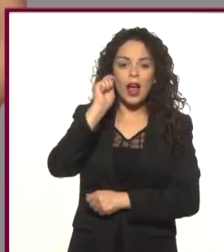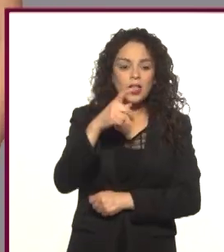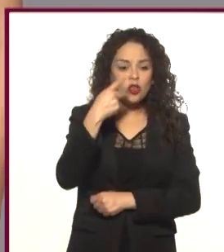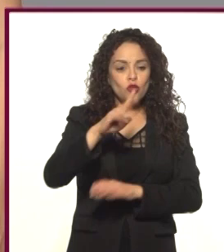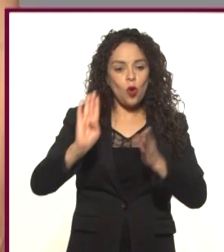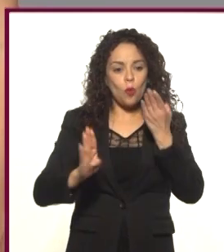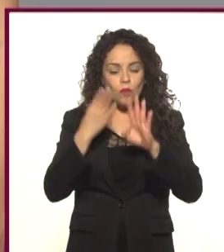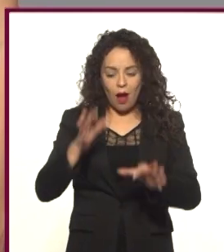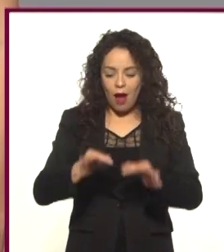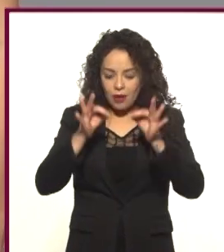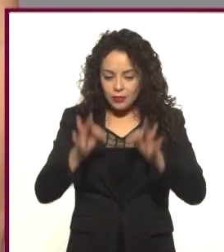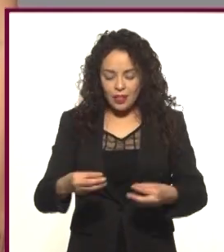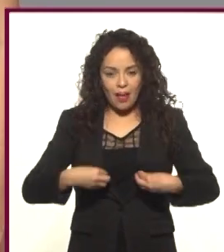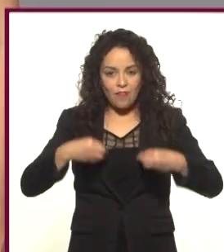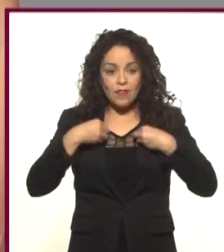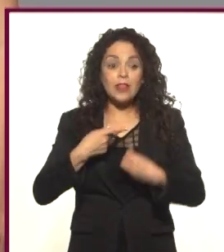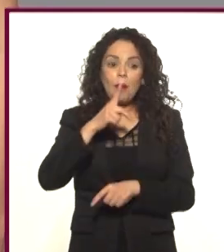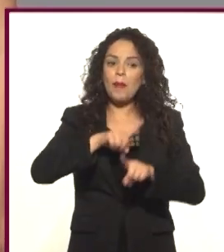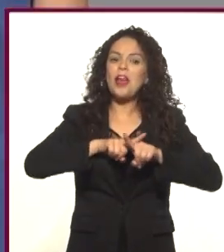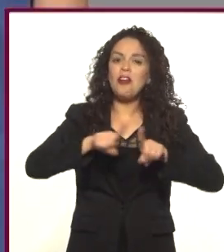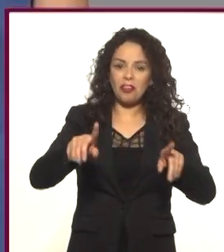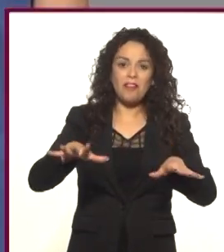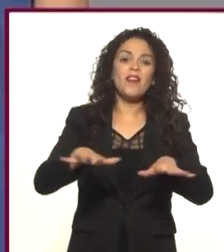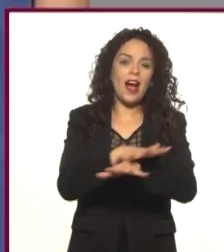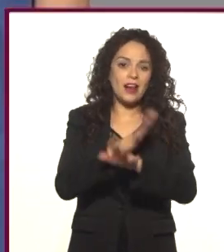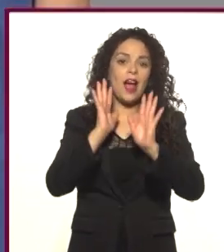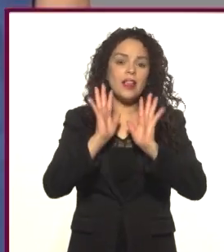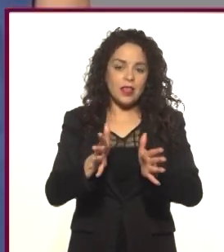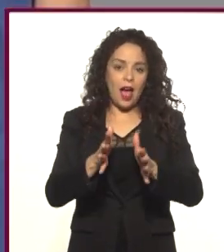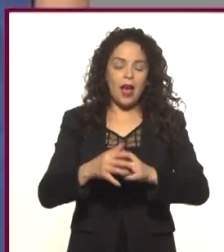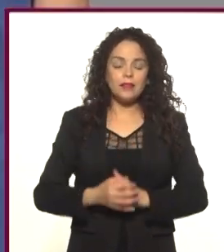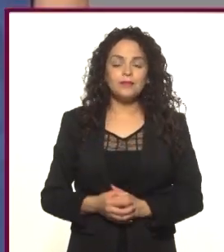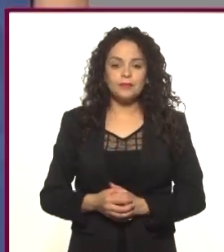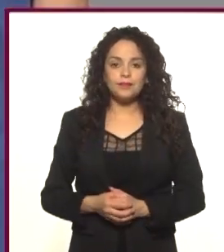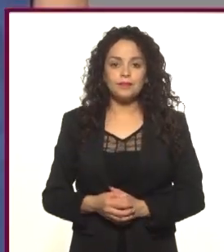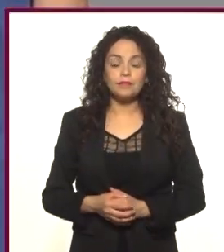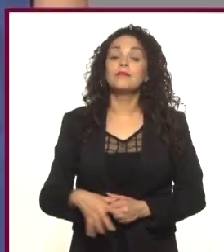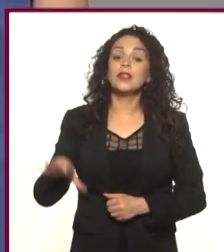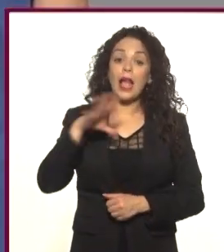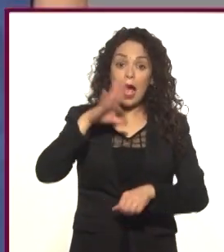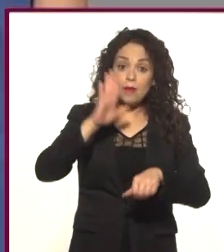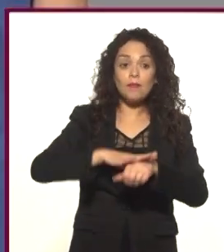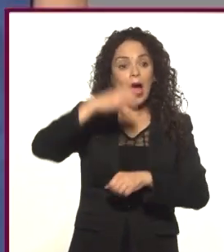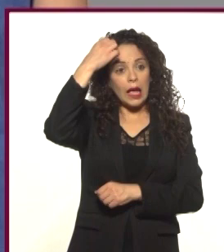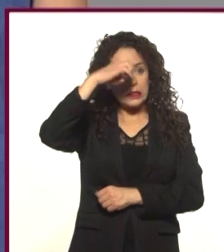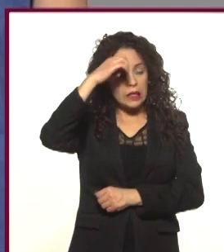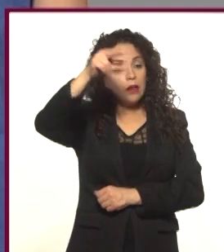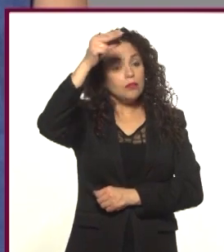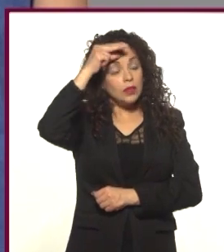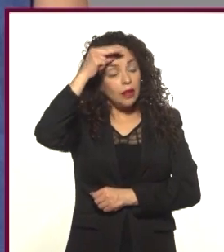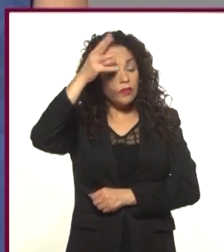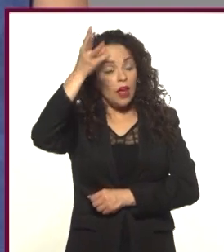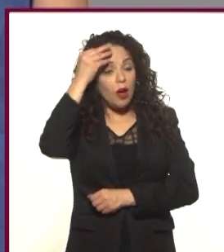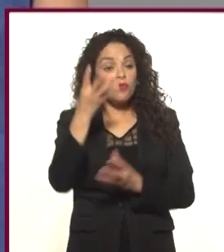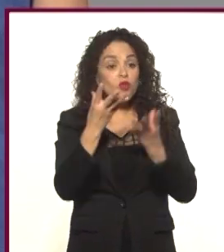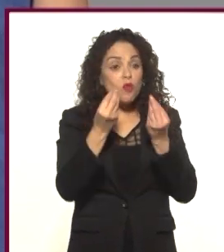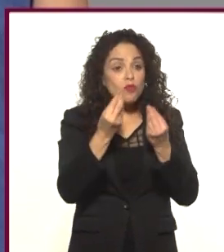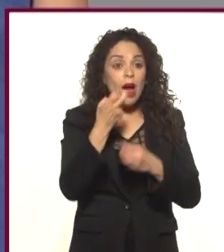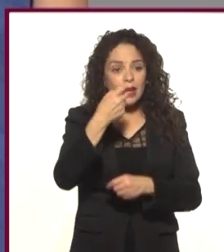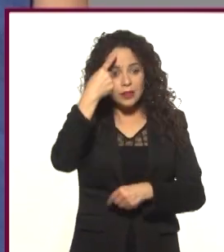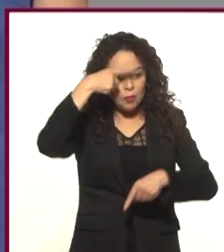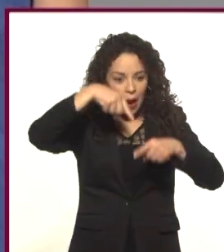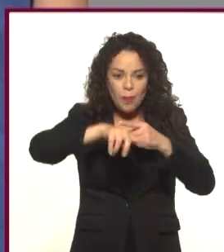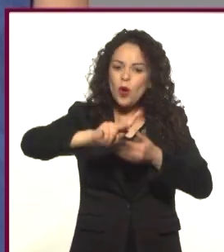mundo, pero que será diferente de alguna forma. Tampoco seremos los que salieron. Tendremos más experiencia y sabiduría. Todo esto